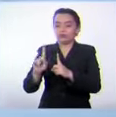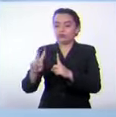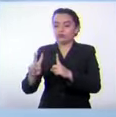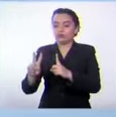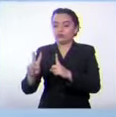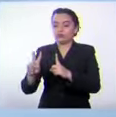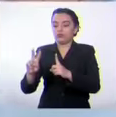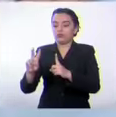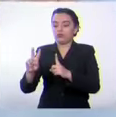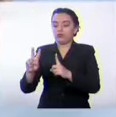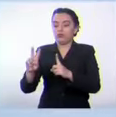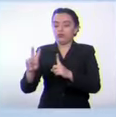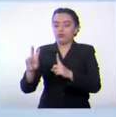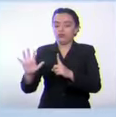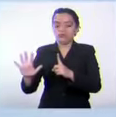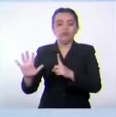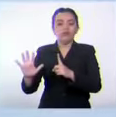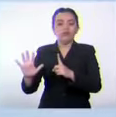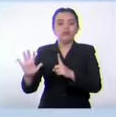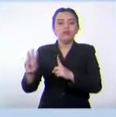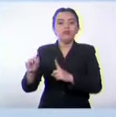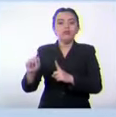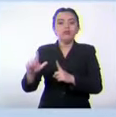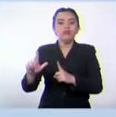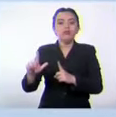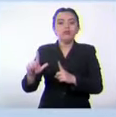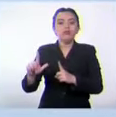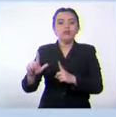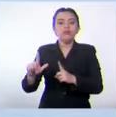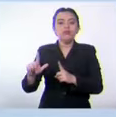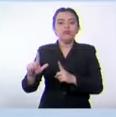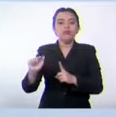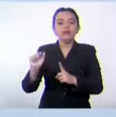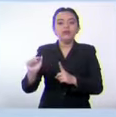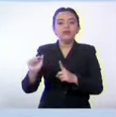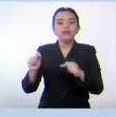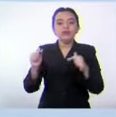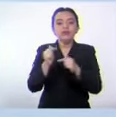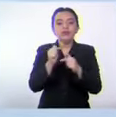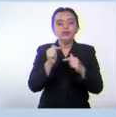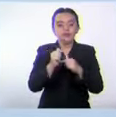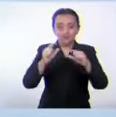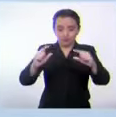125 mililitros. Esto es igual